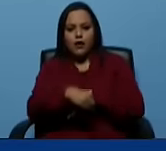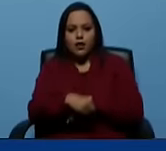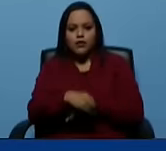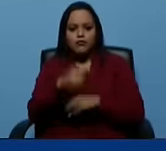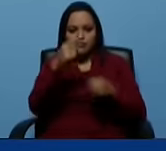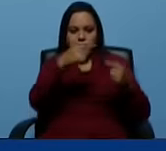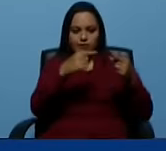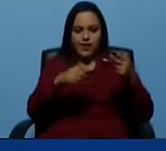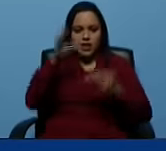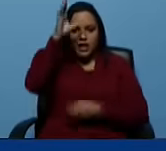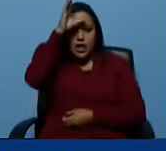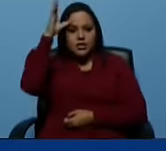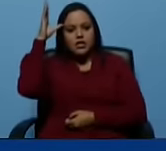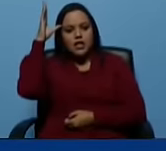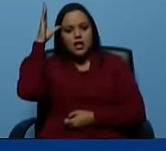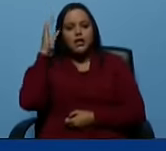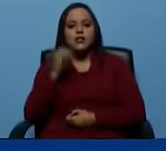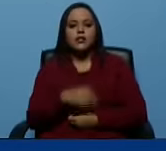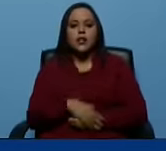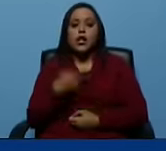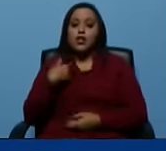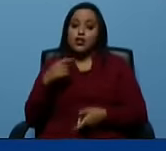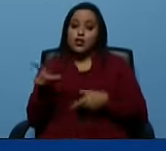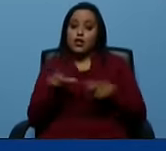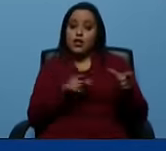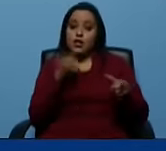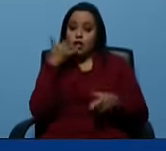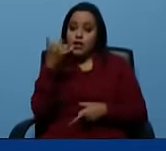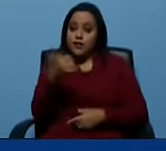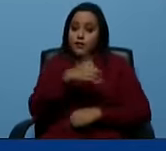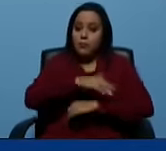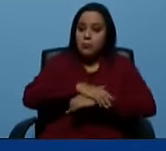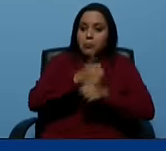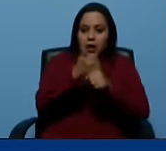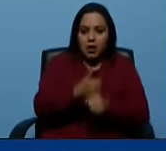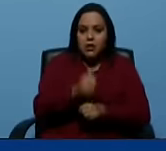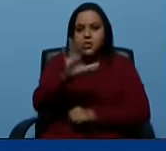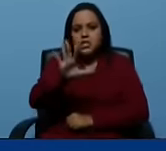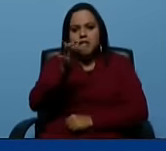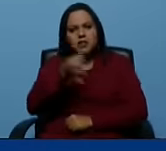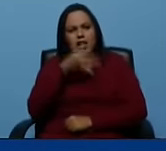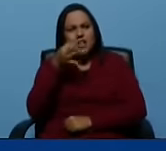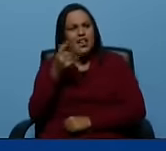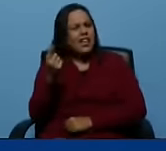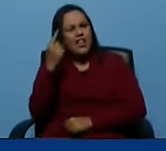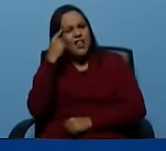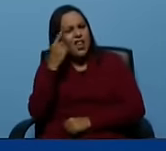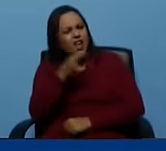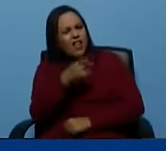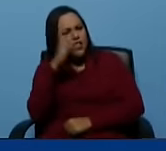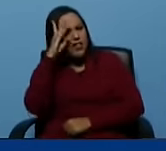cancillerías, yo estaba listo en el teléfono, era a las 5 de la tarde. ¿Cuándo era, Delcy?